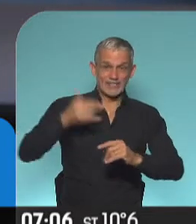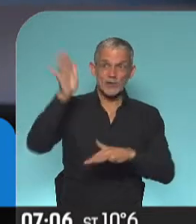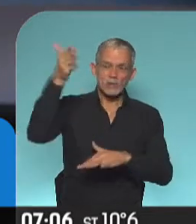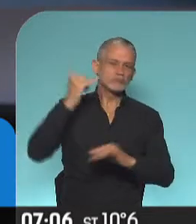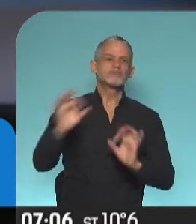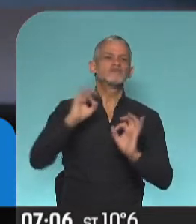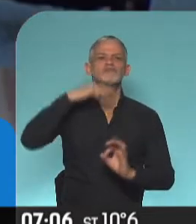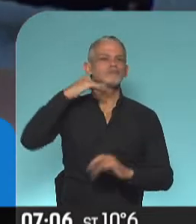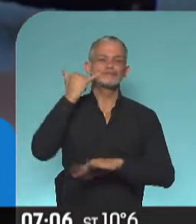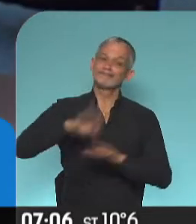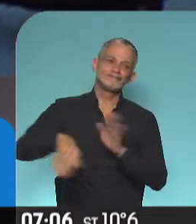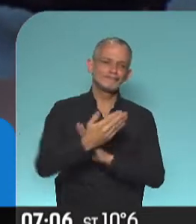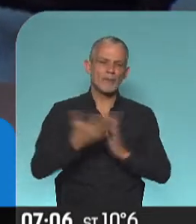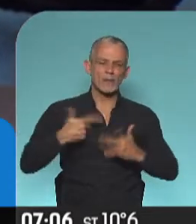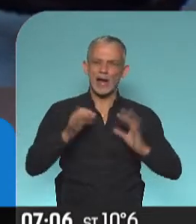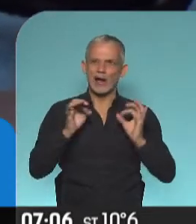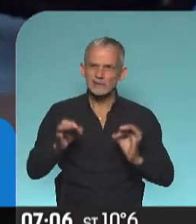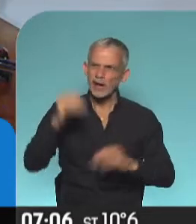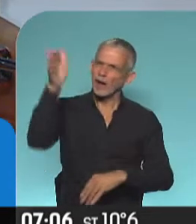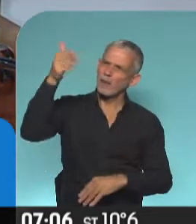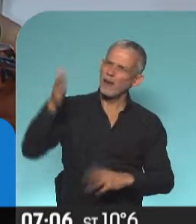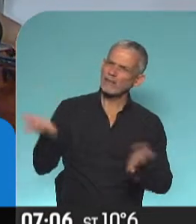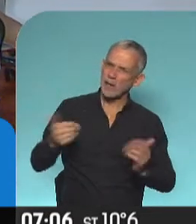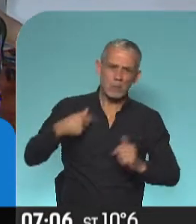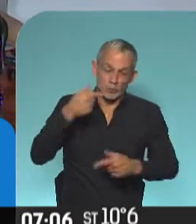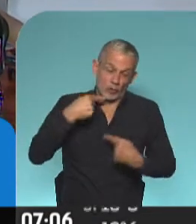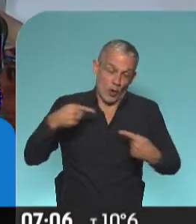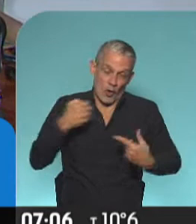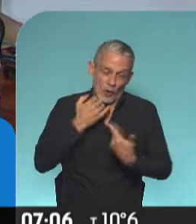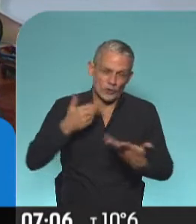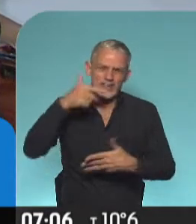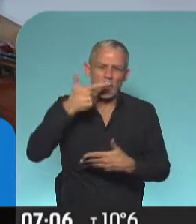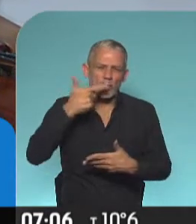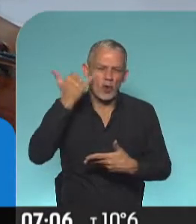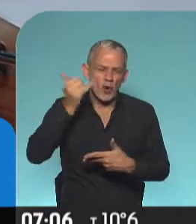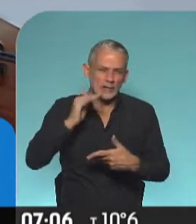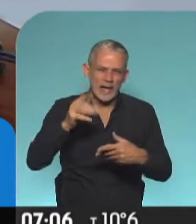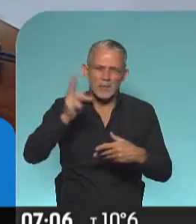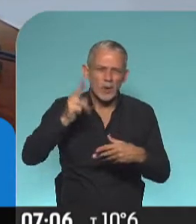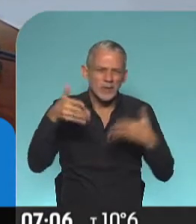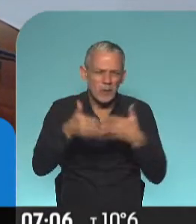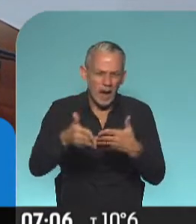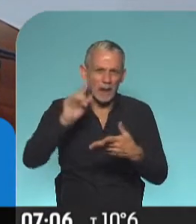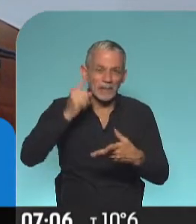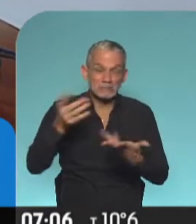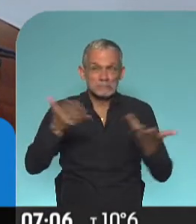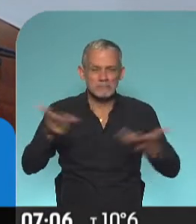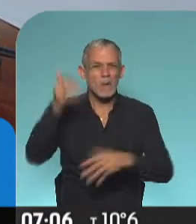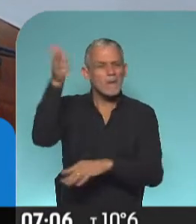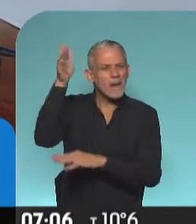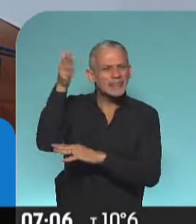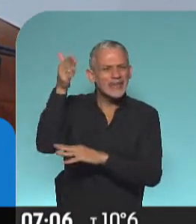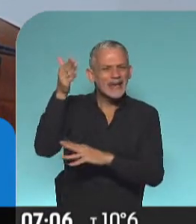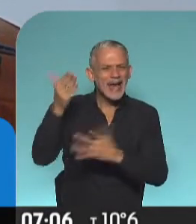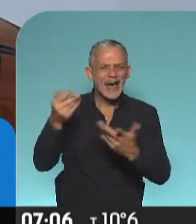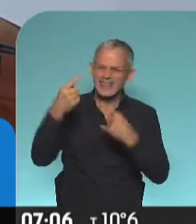que ver con esto. Ahora, qué feo va a ser llegar a la playa, ver la bandera, no sé de qué color, porque rojo es porque no puedes meterte al mar. Habrá que pensar en otros tipos de bandera o en